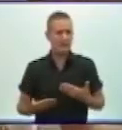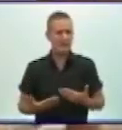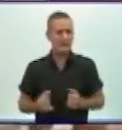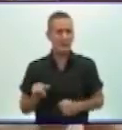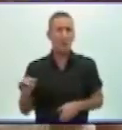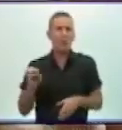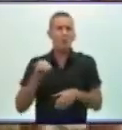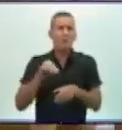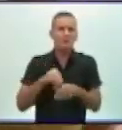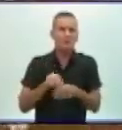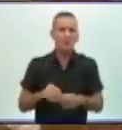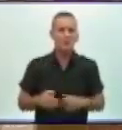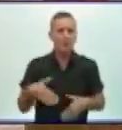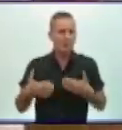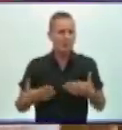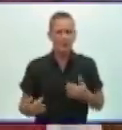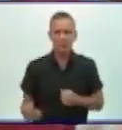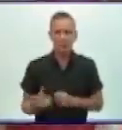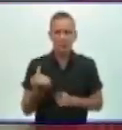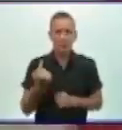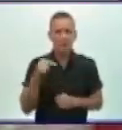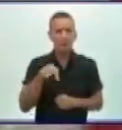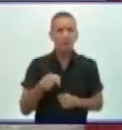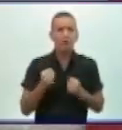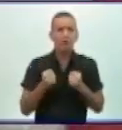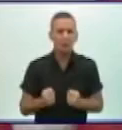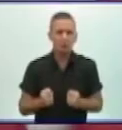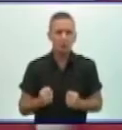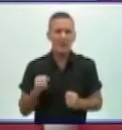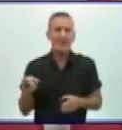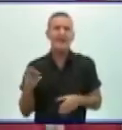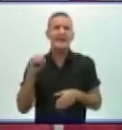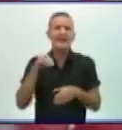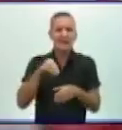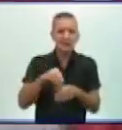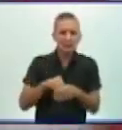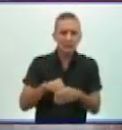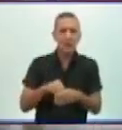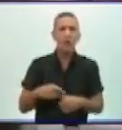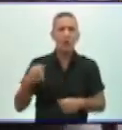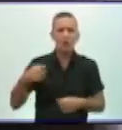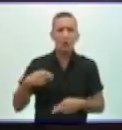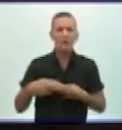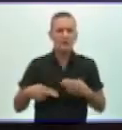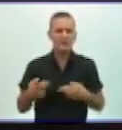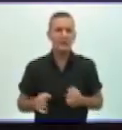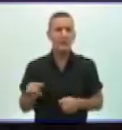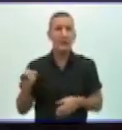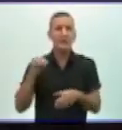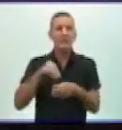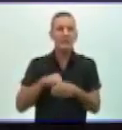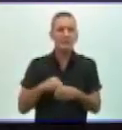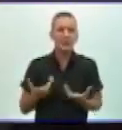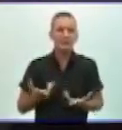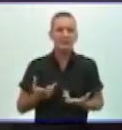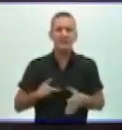importante. Participar no es solo estar, participar es implicarse en lo que voy a hacer. Y para implicarme tengo que saber qué se